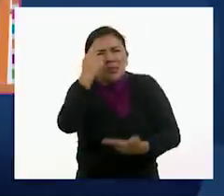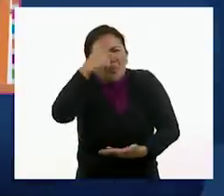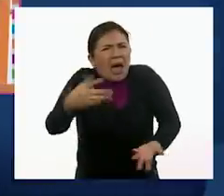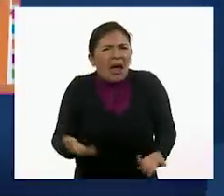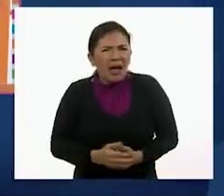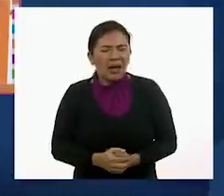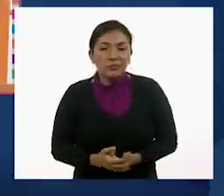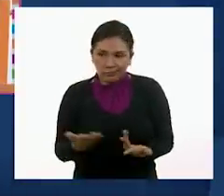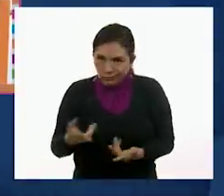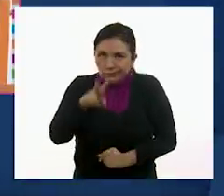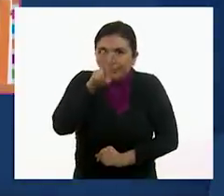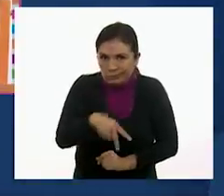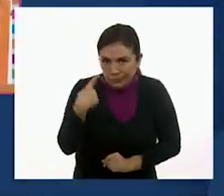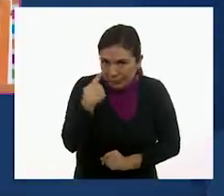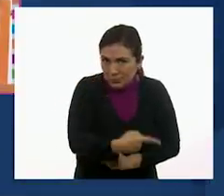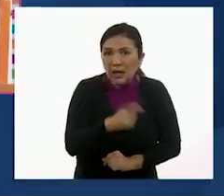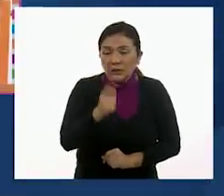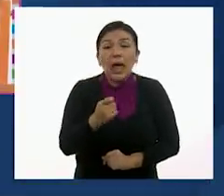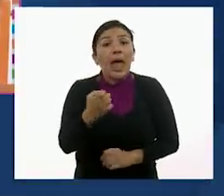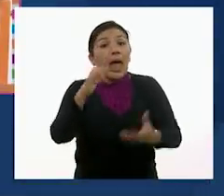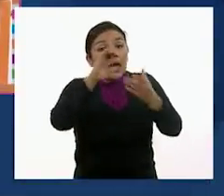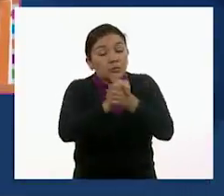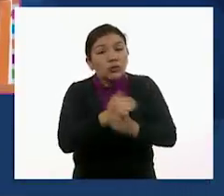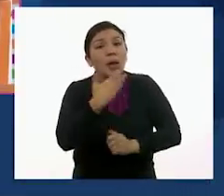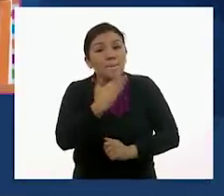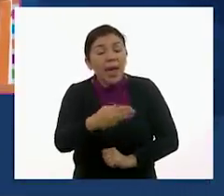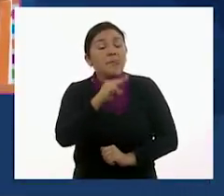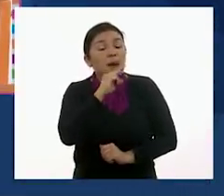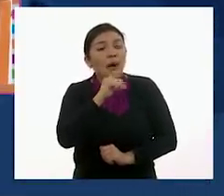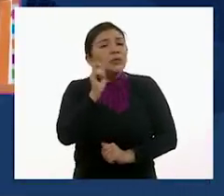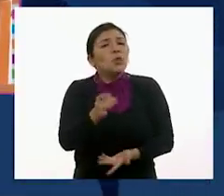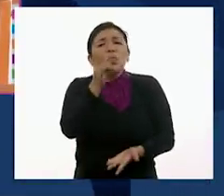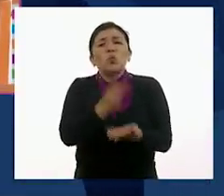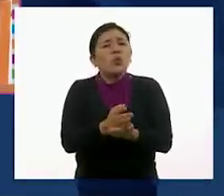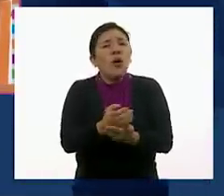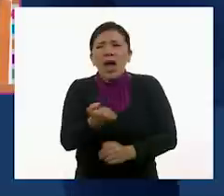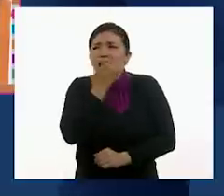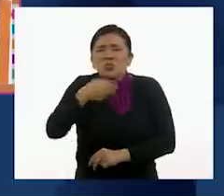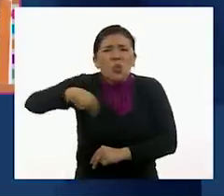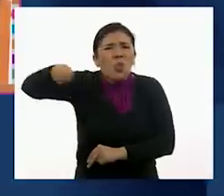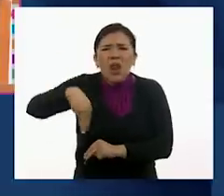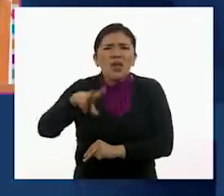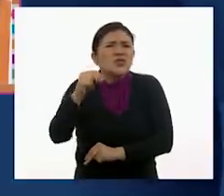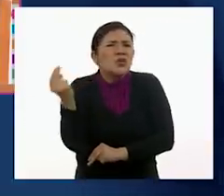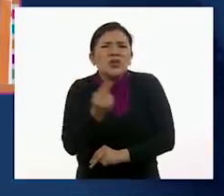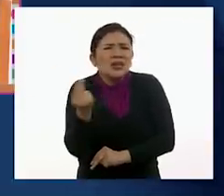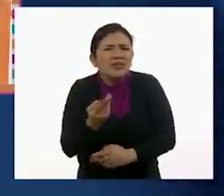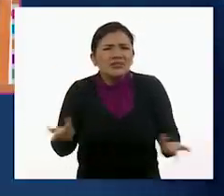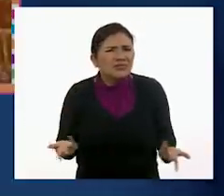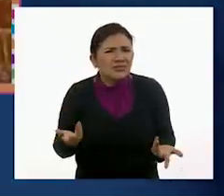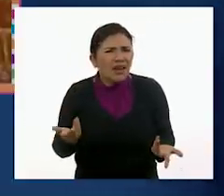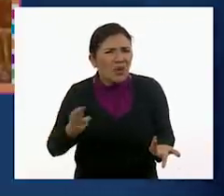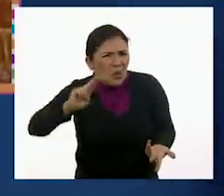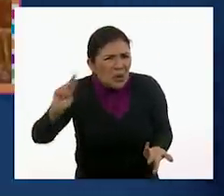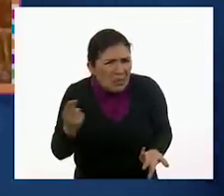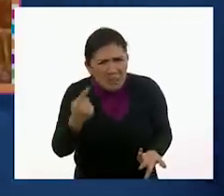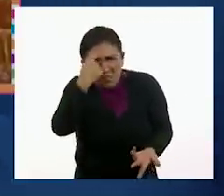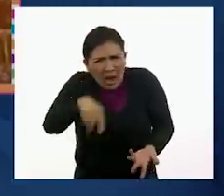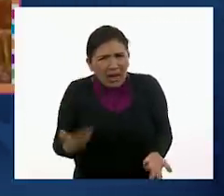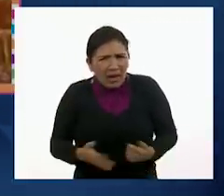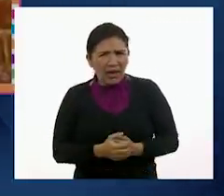Exacto. Las buenas madres y las buenas esposas simple y sencillamente no tienen que ir a la universidad. Eso es todo.